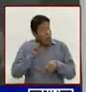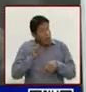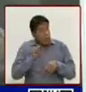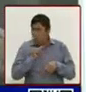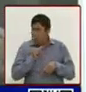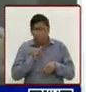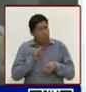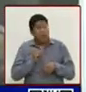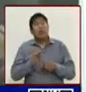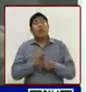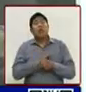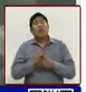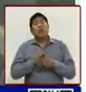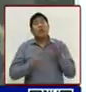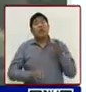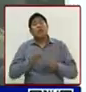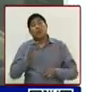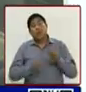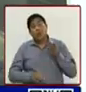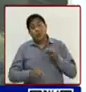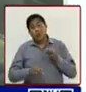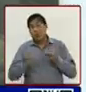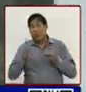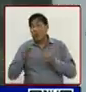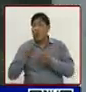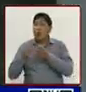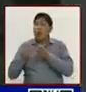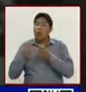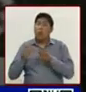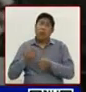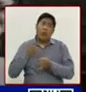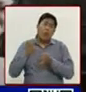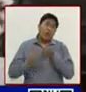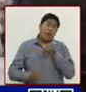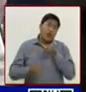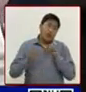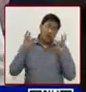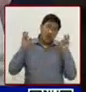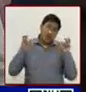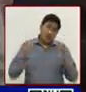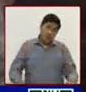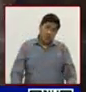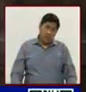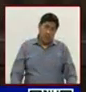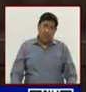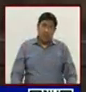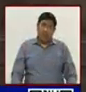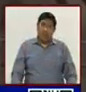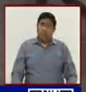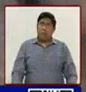Bueno, el ministro de Justicia no es la instancia competente para sellar este caso.